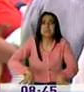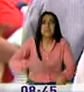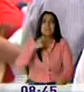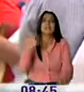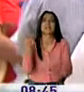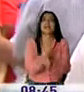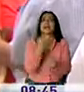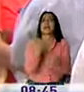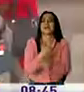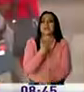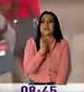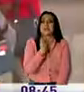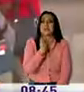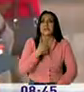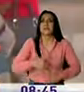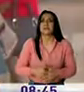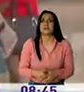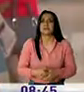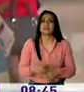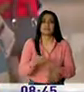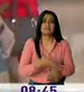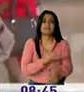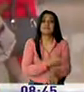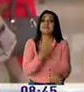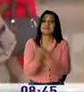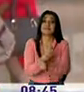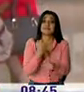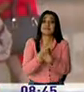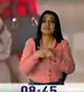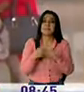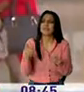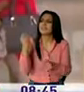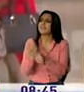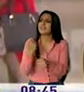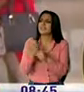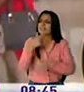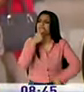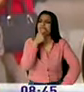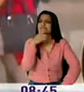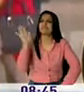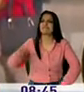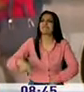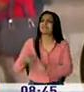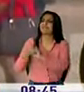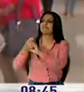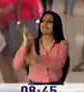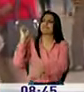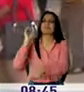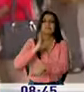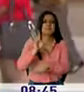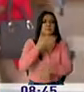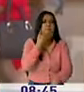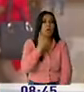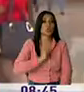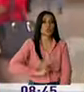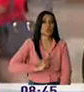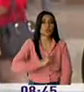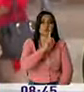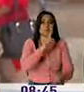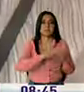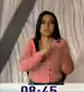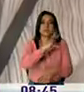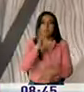nada. Teníamos trabajo, pero a rato de la hora dejamos esos trabajos por buscar otro futuro mejor. Habíamos ganado $1,500.